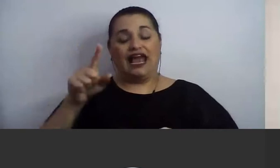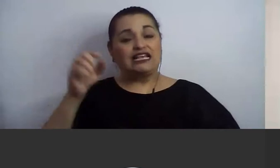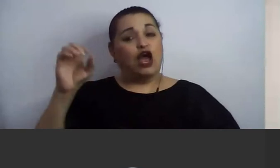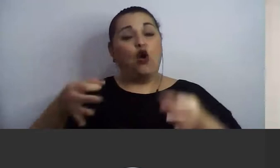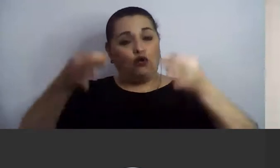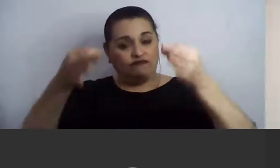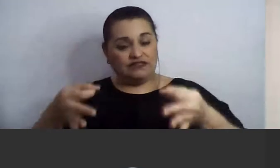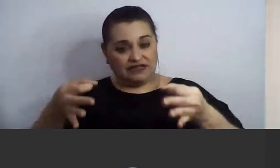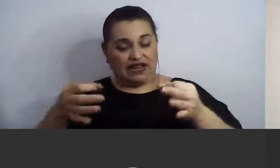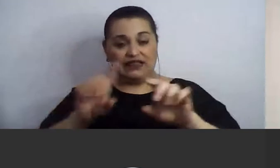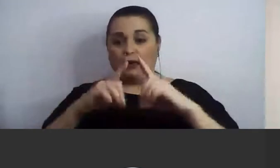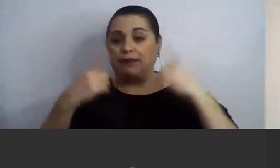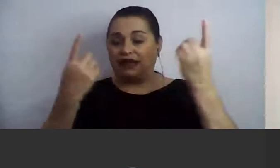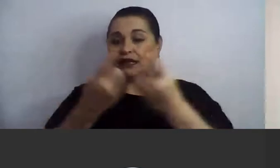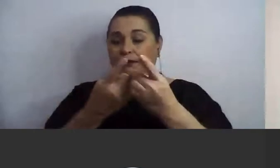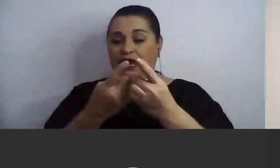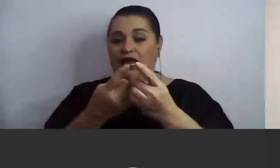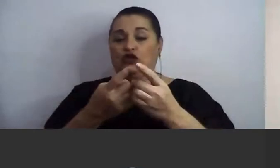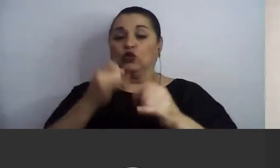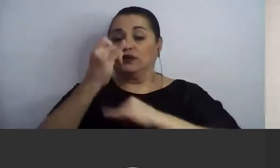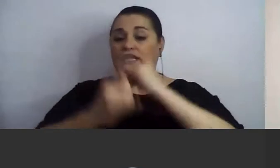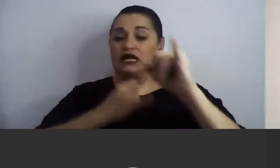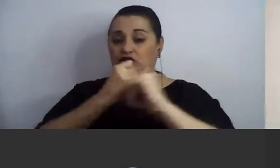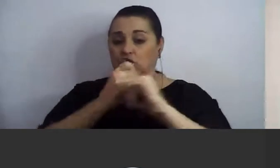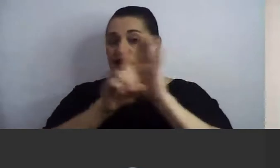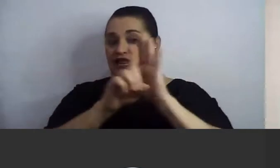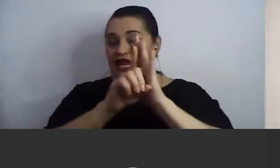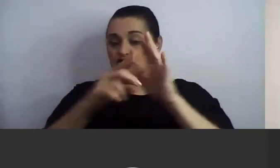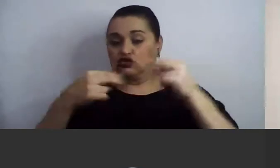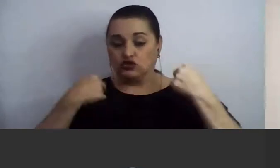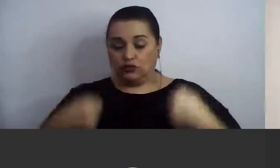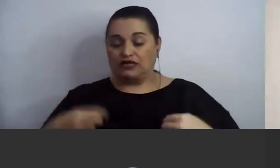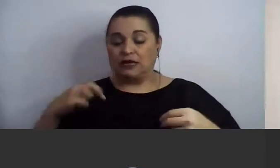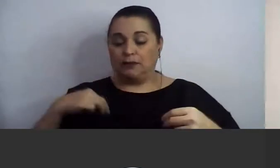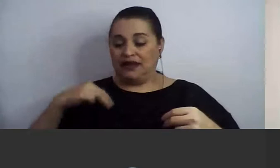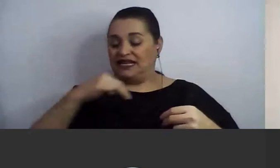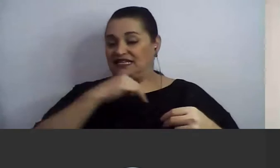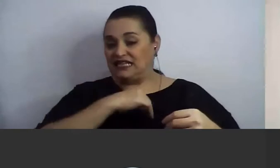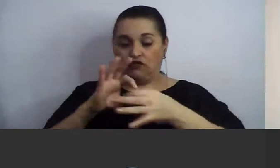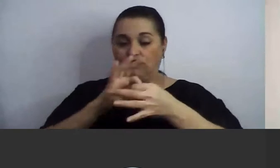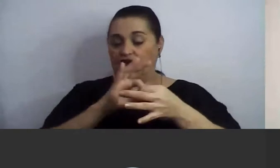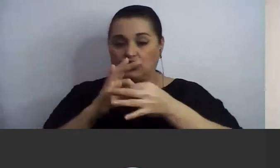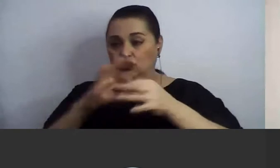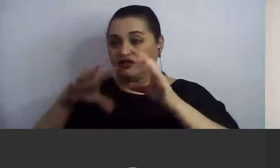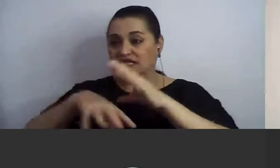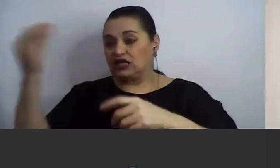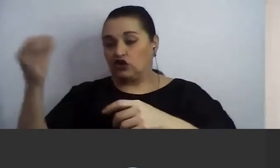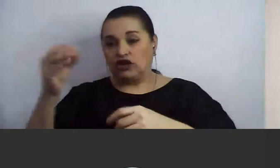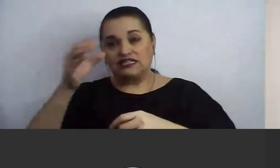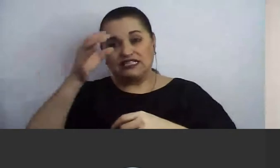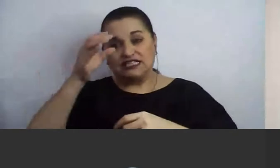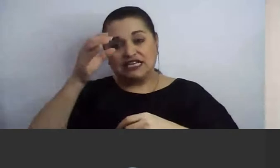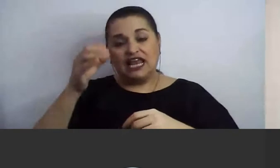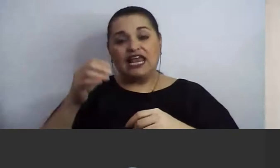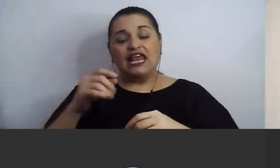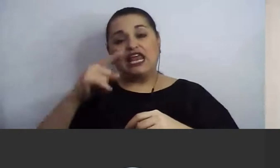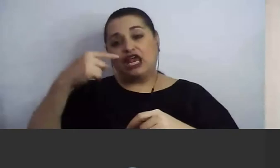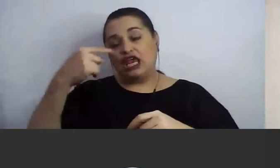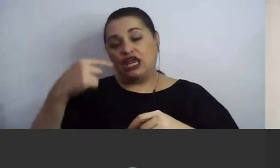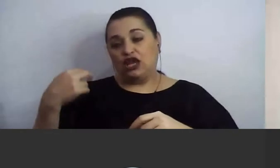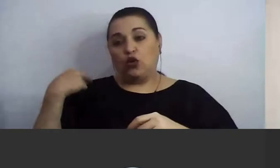internacional y derechos humanos del ministerio de relaciones exteriores y culto de Costa Rica doña Melisa